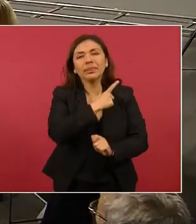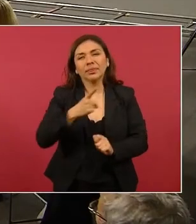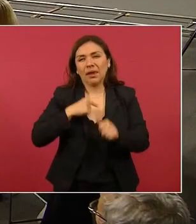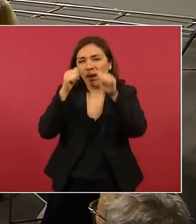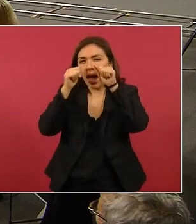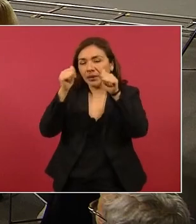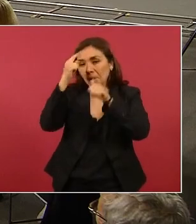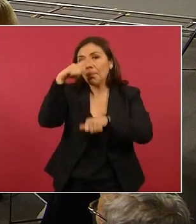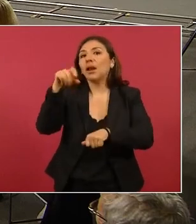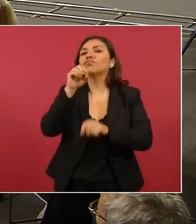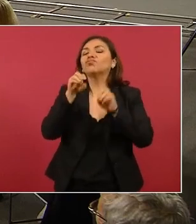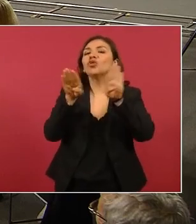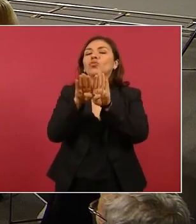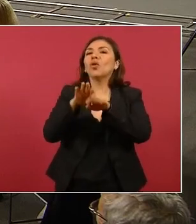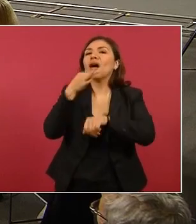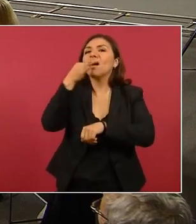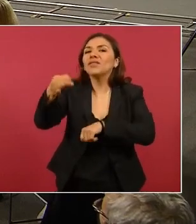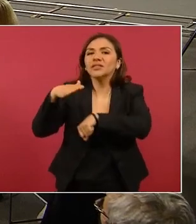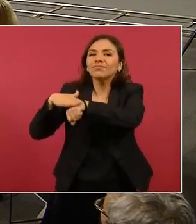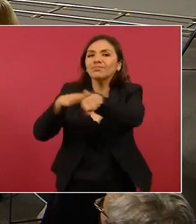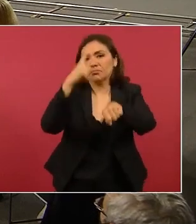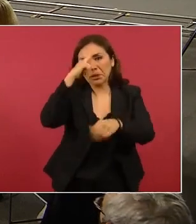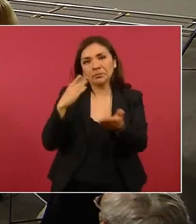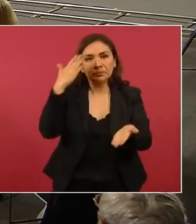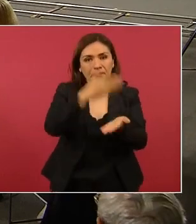las convocatorias. Es cuanto. Gracias.